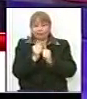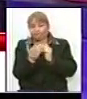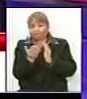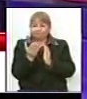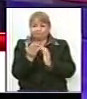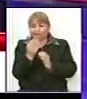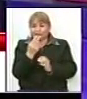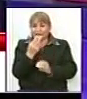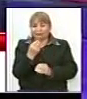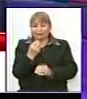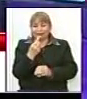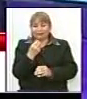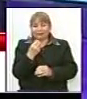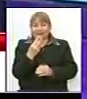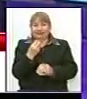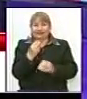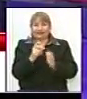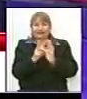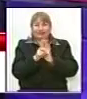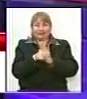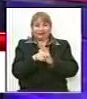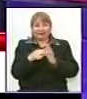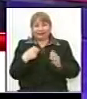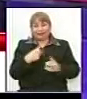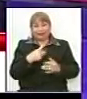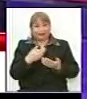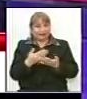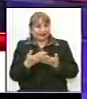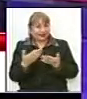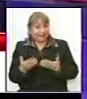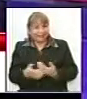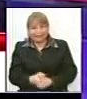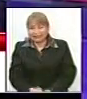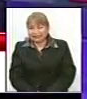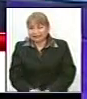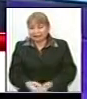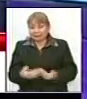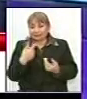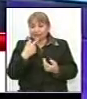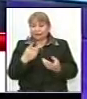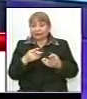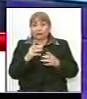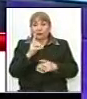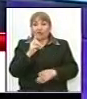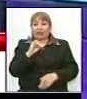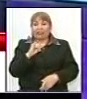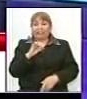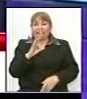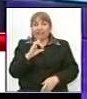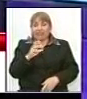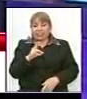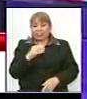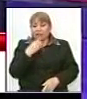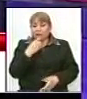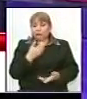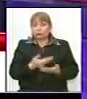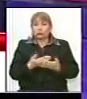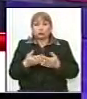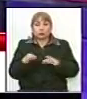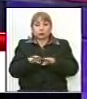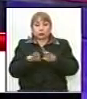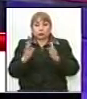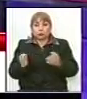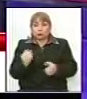12 minutos, nosotros vamos a transmitir en diferido una mesa